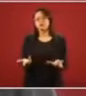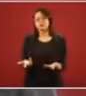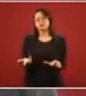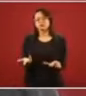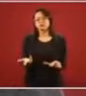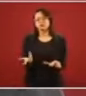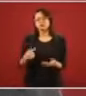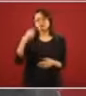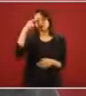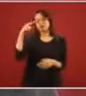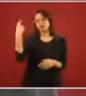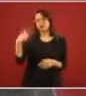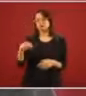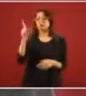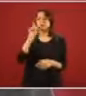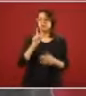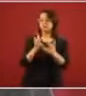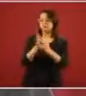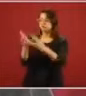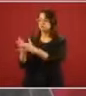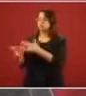no haya feminicidios,